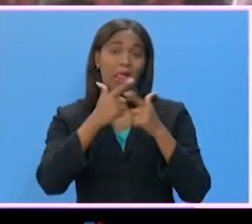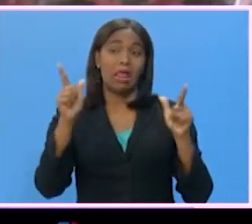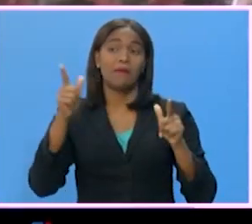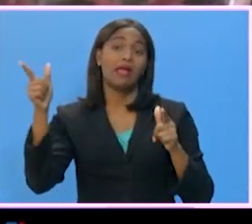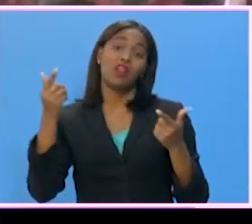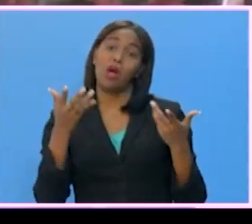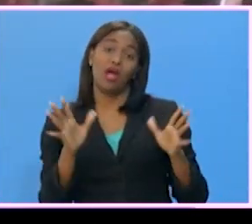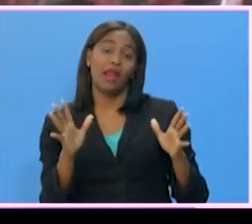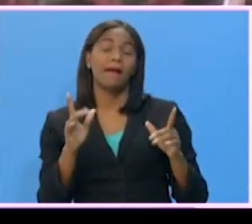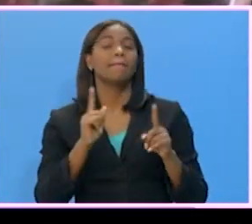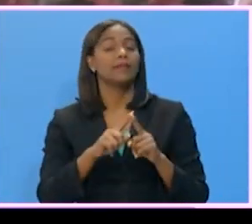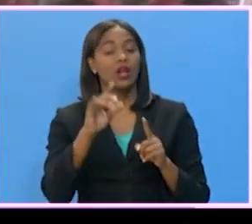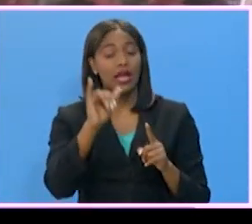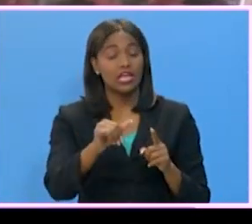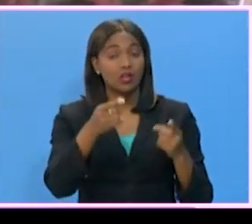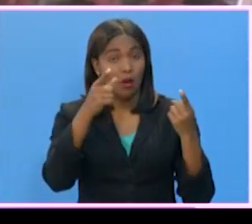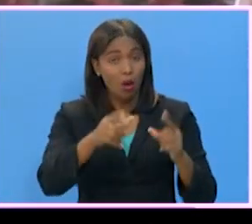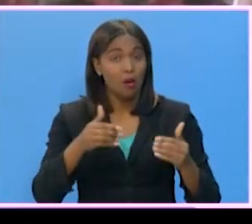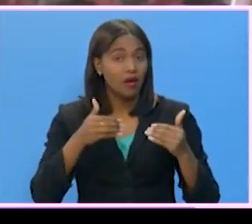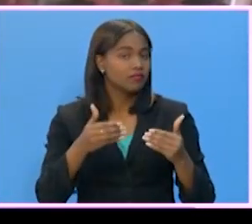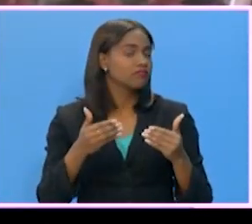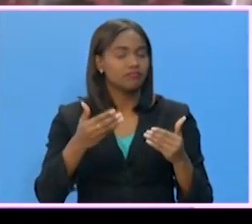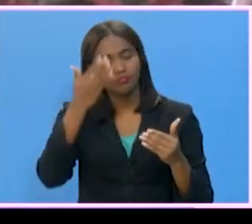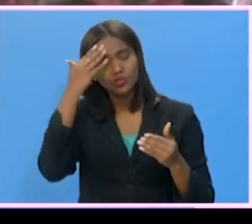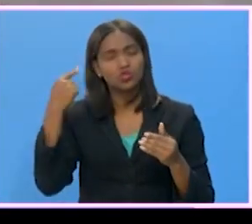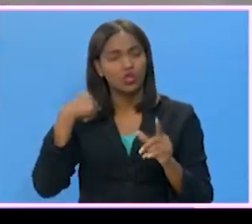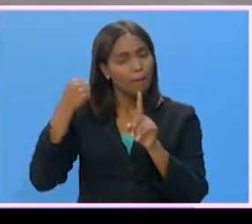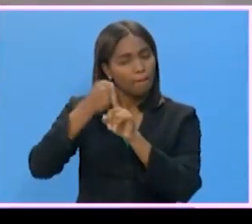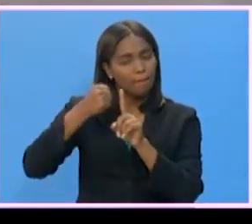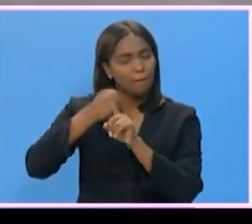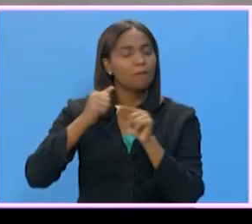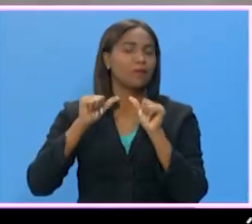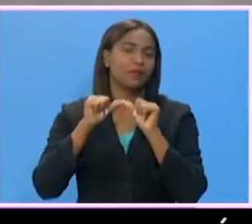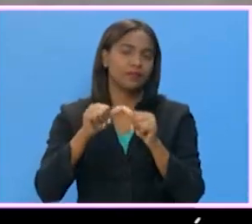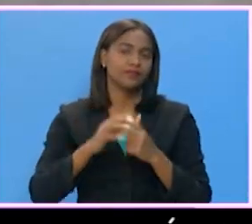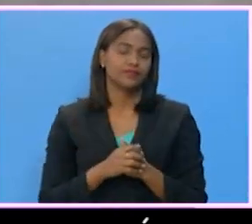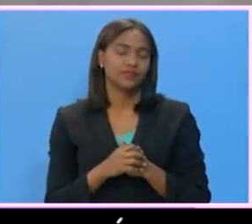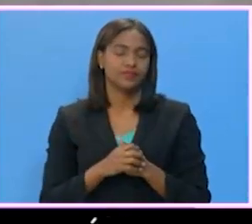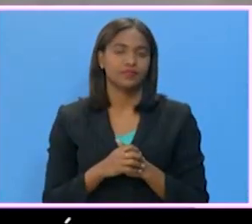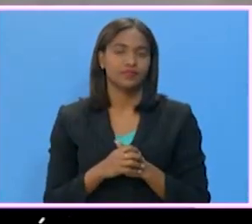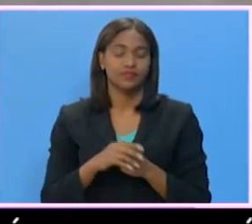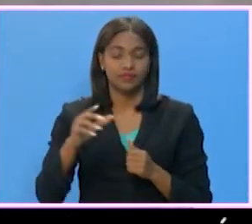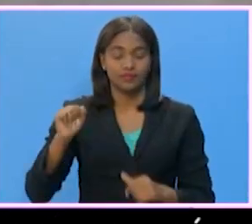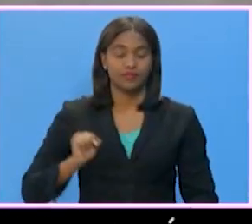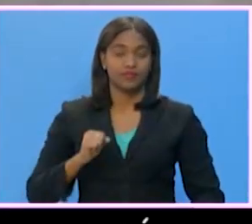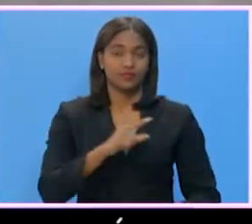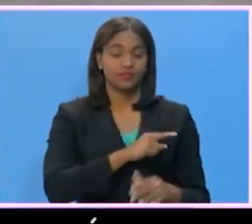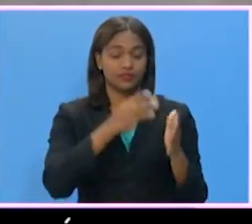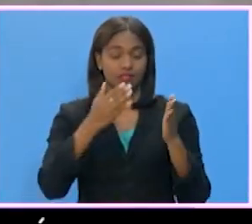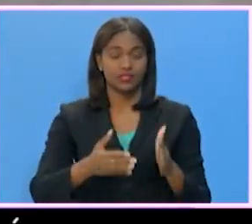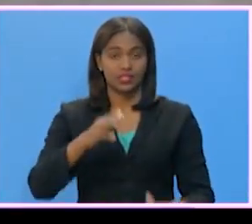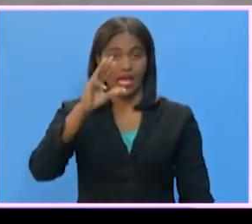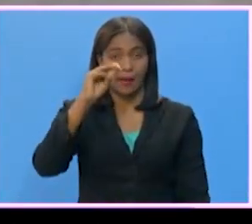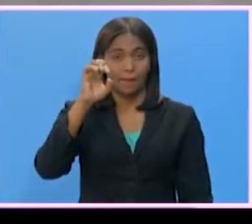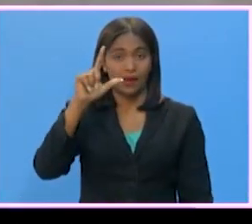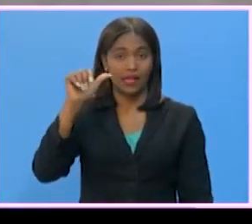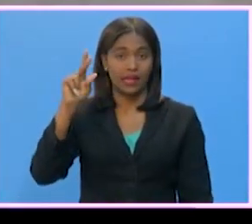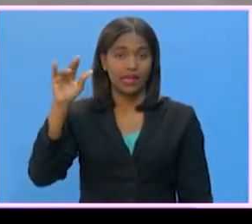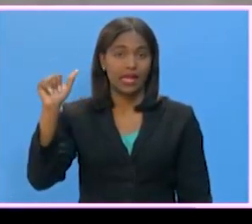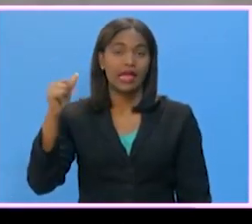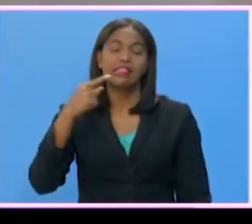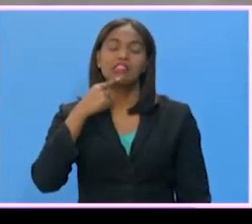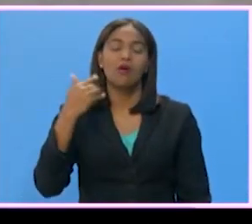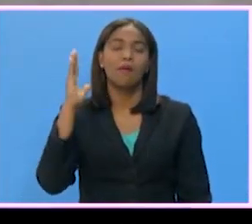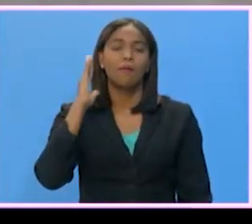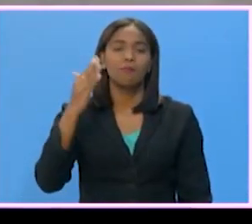evidentemente que eso no va a pasar porque aquí estaremos de frente luchando contra eso. Aunque la autora de la pieza, la senadora Melania Salvador, dice que no busca crear